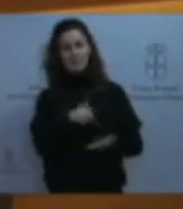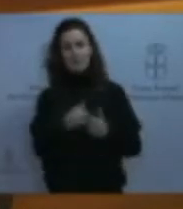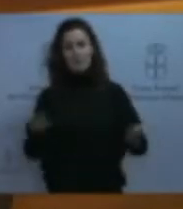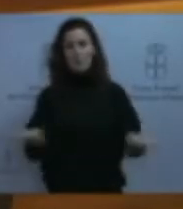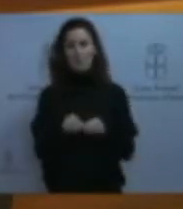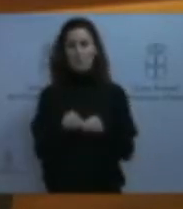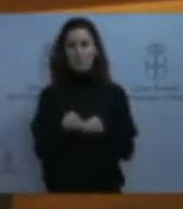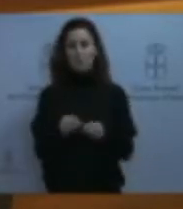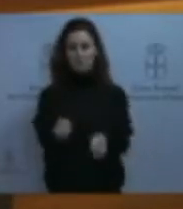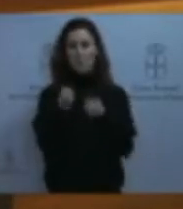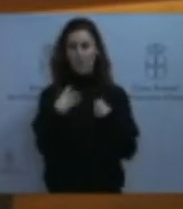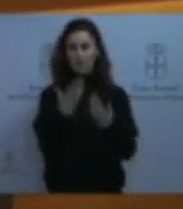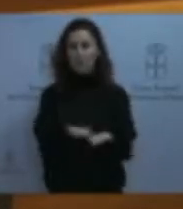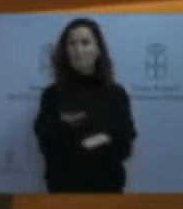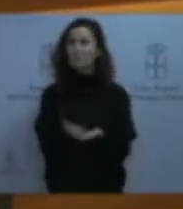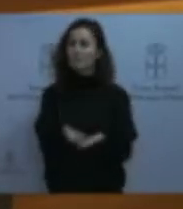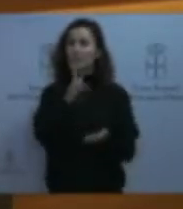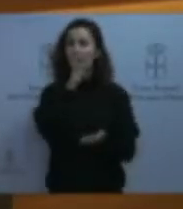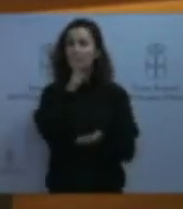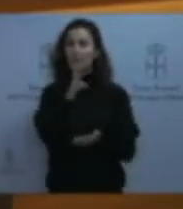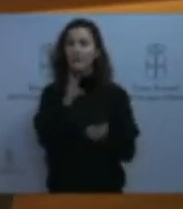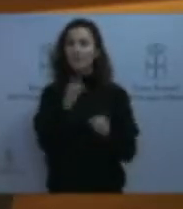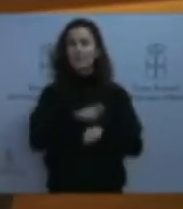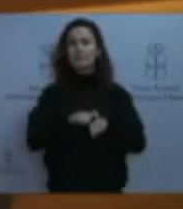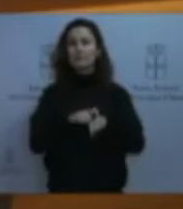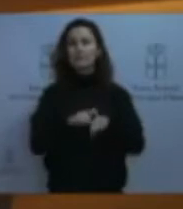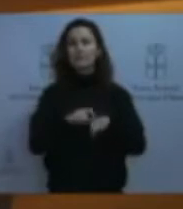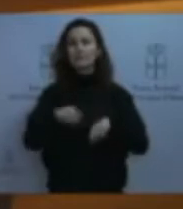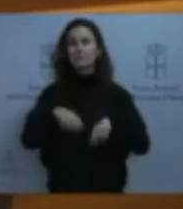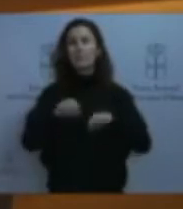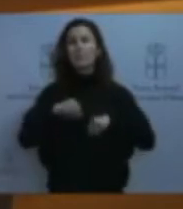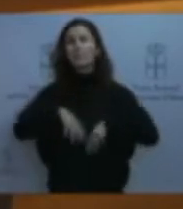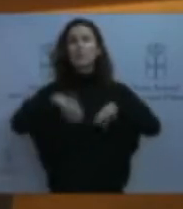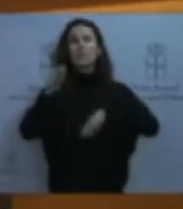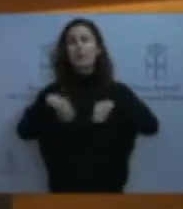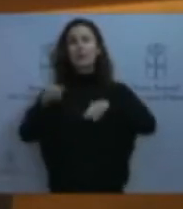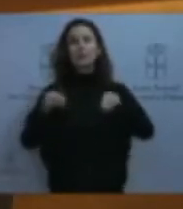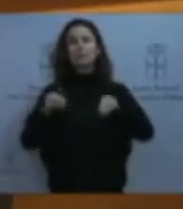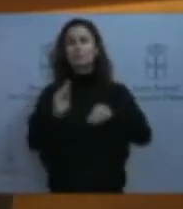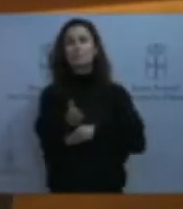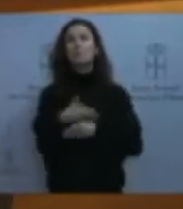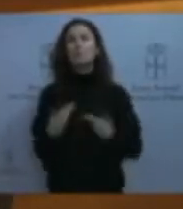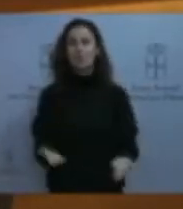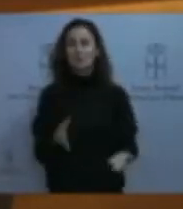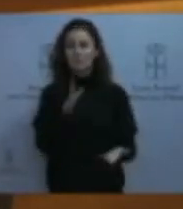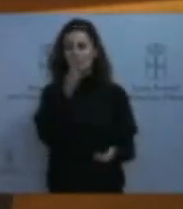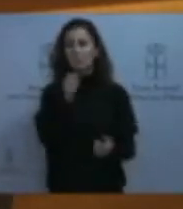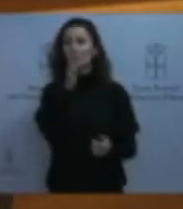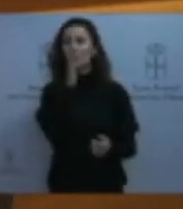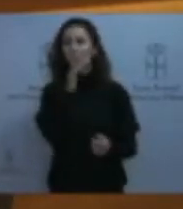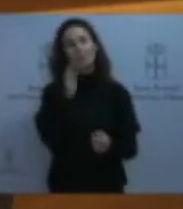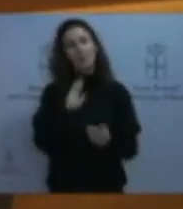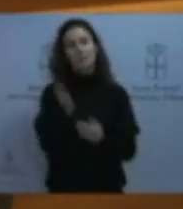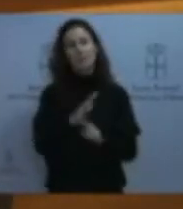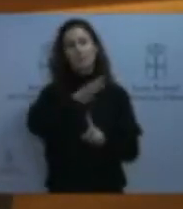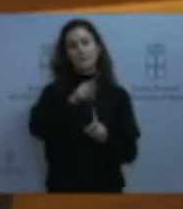solicitado sobre las hectáreas y el tipo de vegetación afectada, pero aún quedaría hacer una evaluación sobre las repercusiones ambientales,